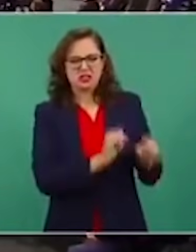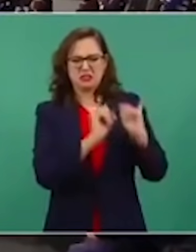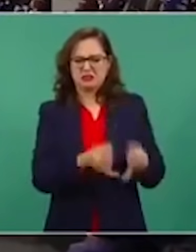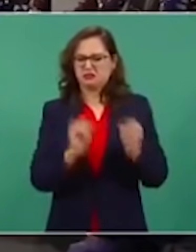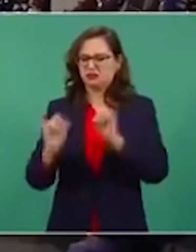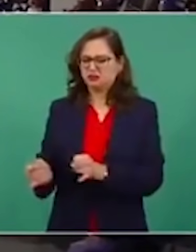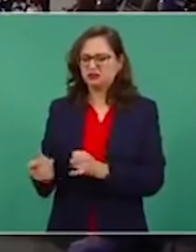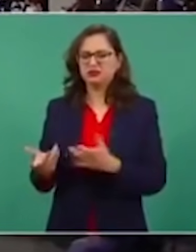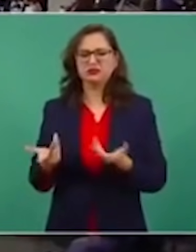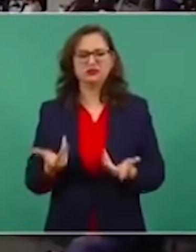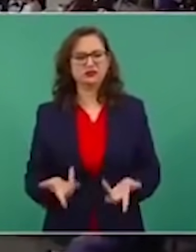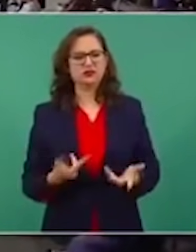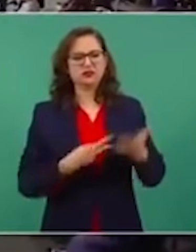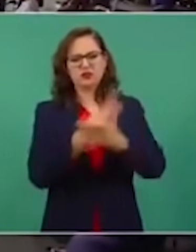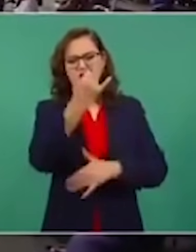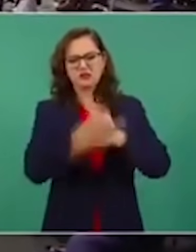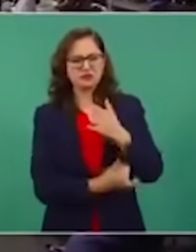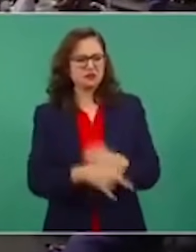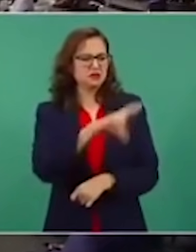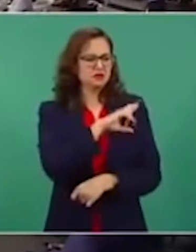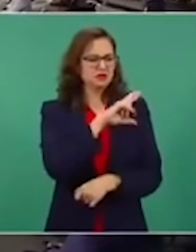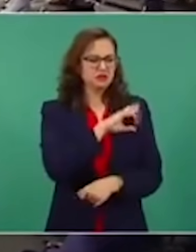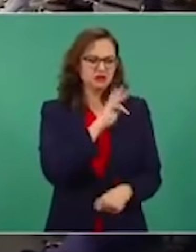defensora de estos proyectos